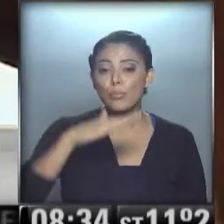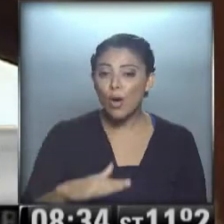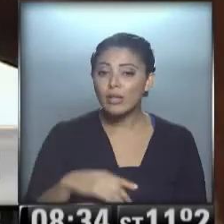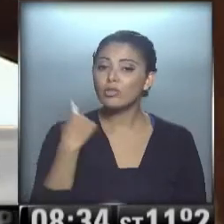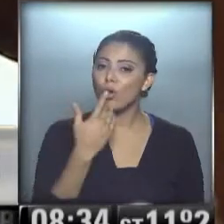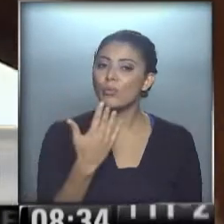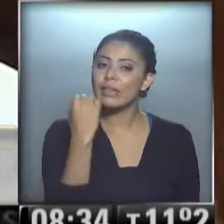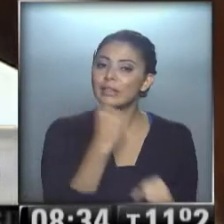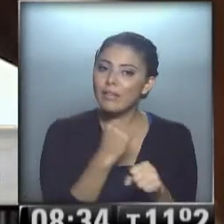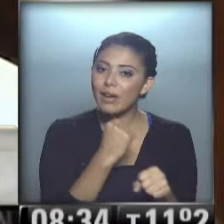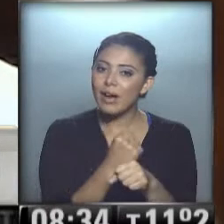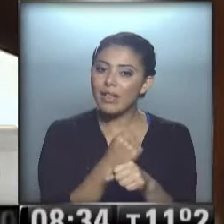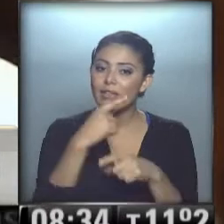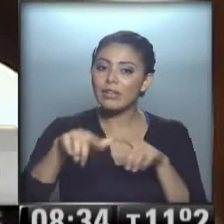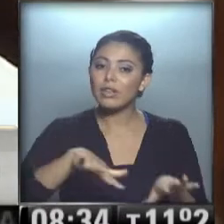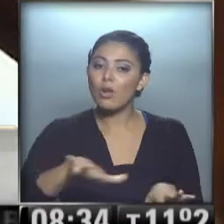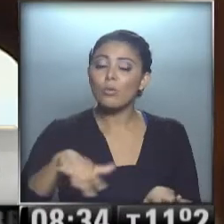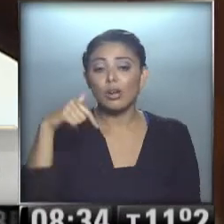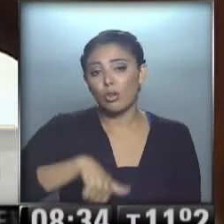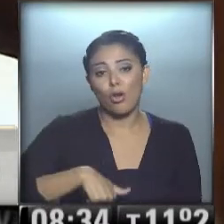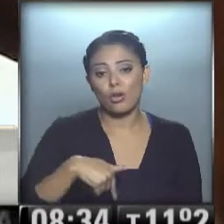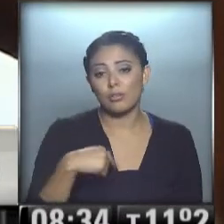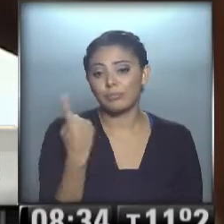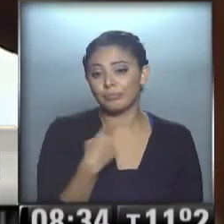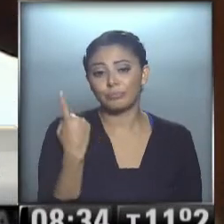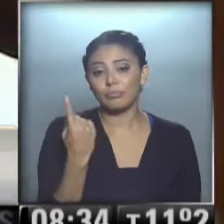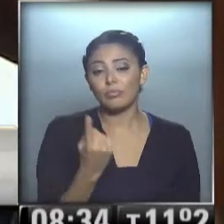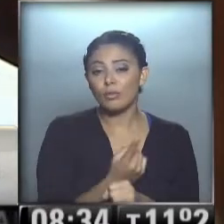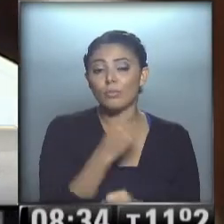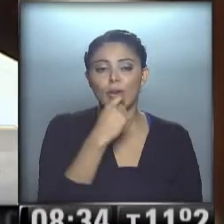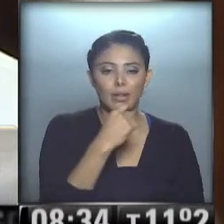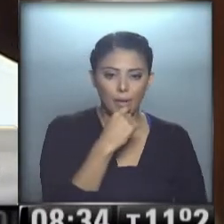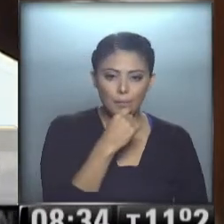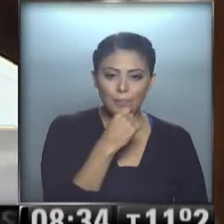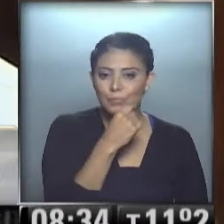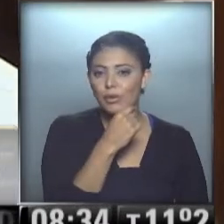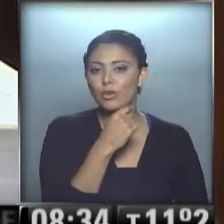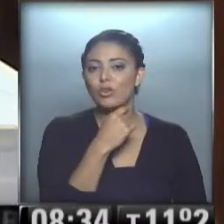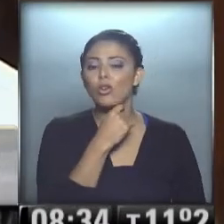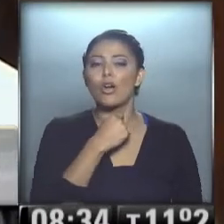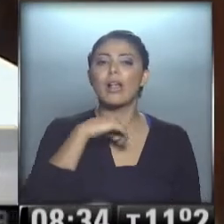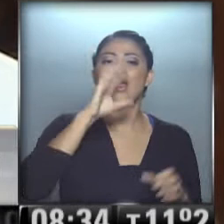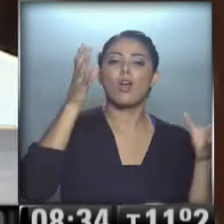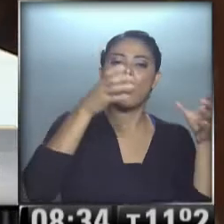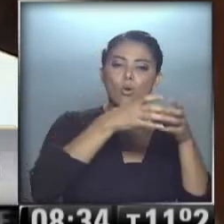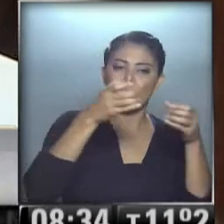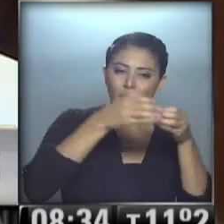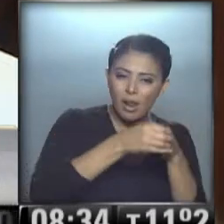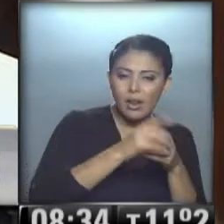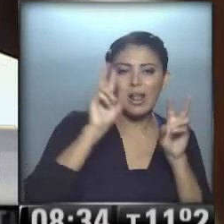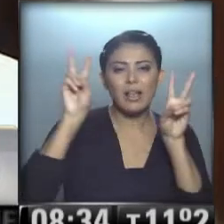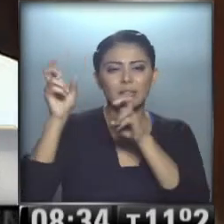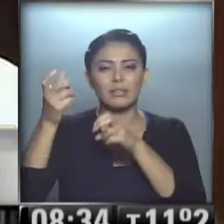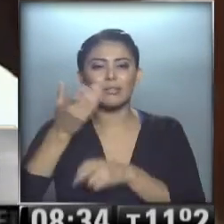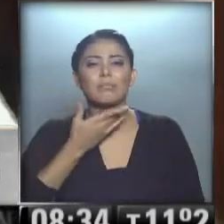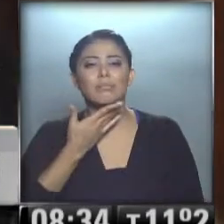permite trabajar ámbitos que hoy no teníamos encuadrados, como el tema de la minoridad y el tema de adicciones,